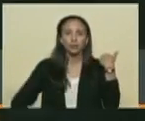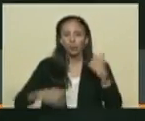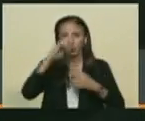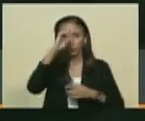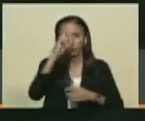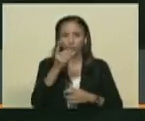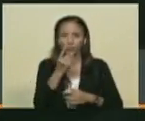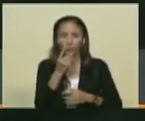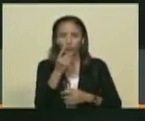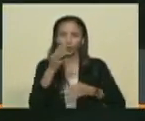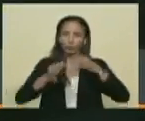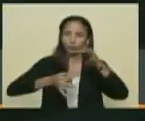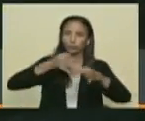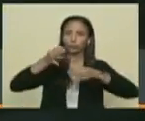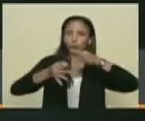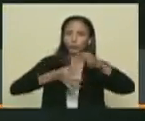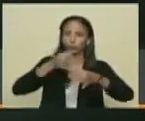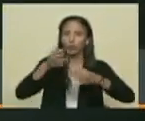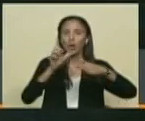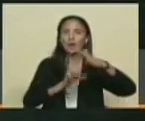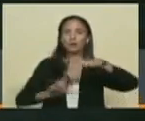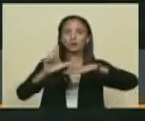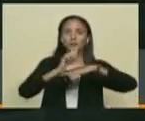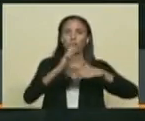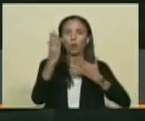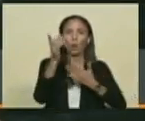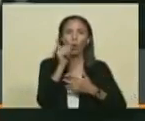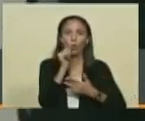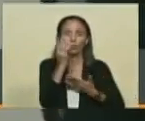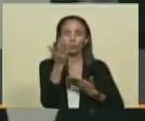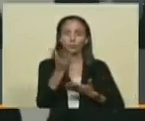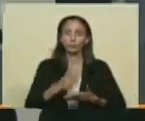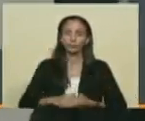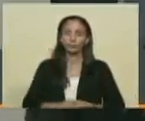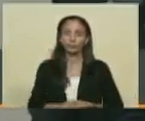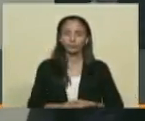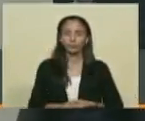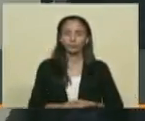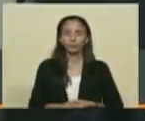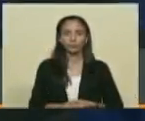anfitrión, el licenciado Danilo Medina Sánchez. Adelante, presidente.